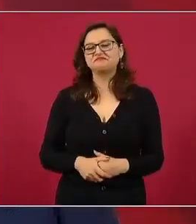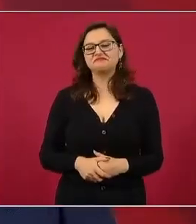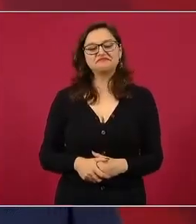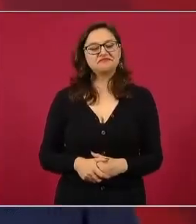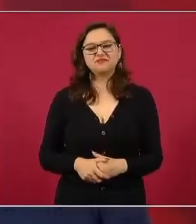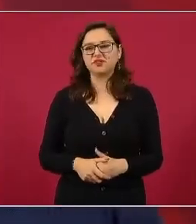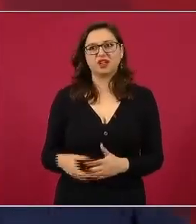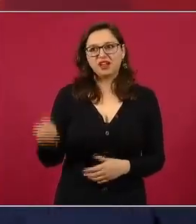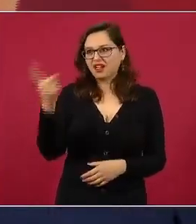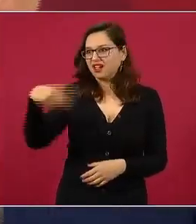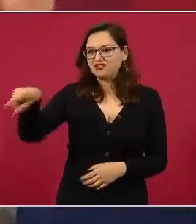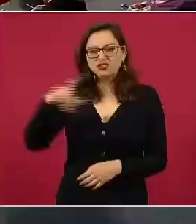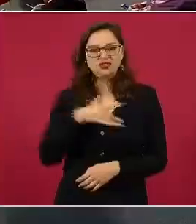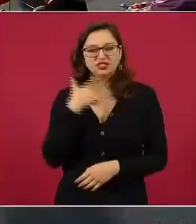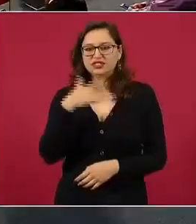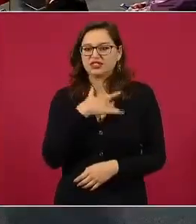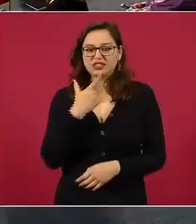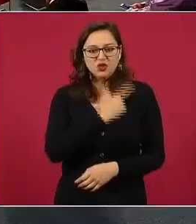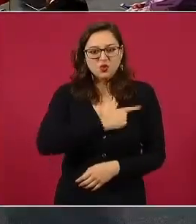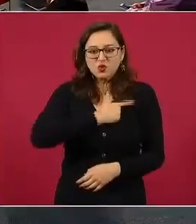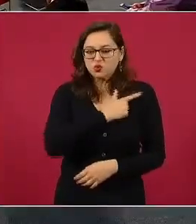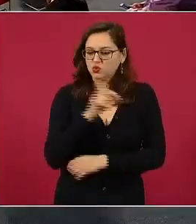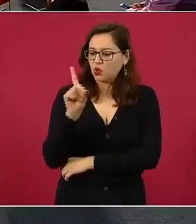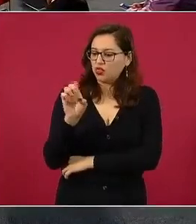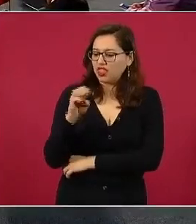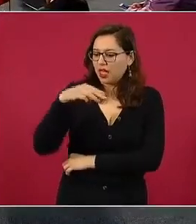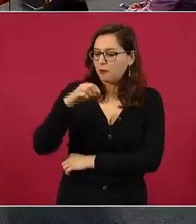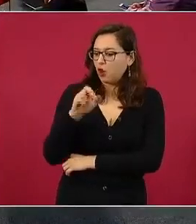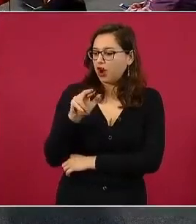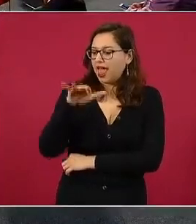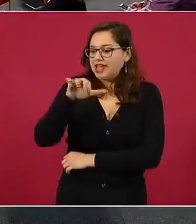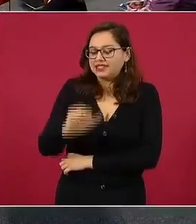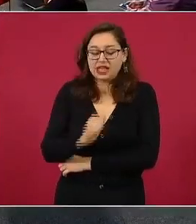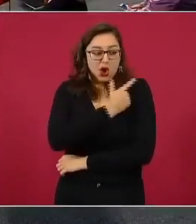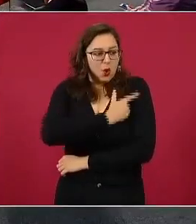No les causa placer la democracia.